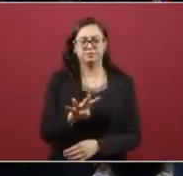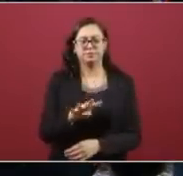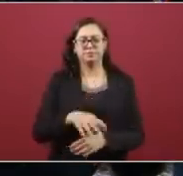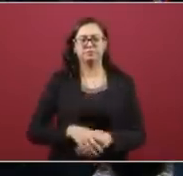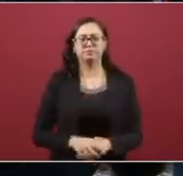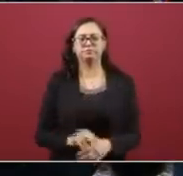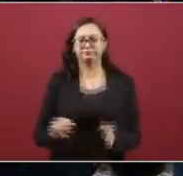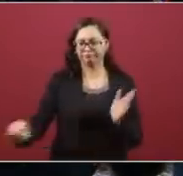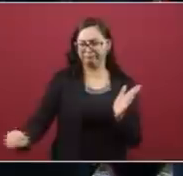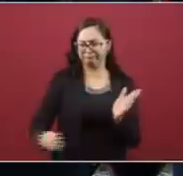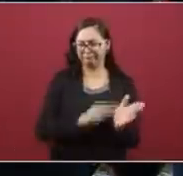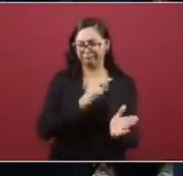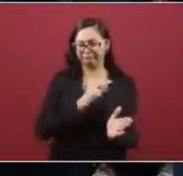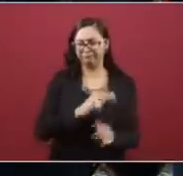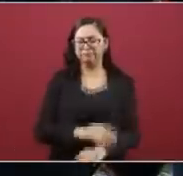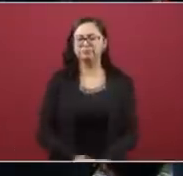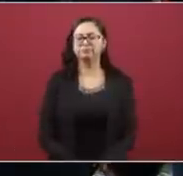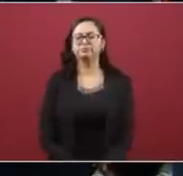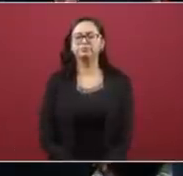Voy a firmar.